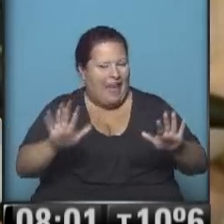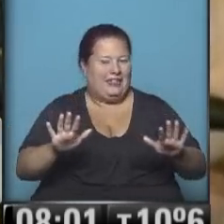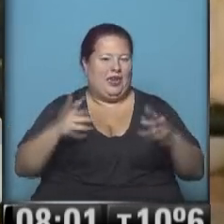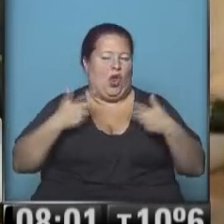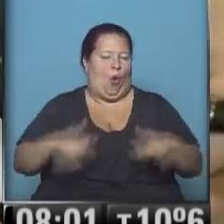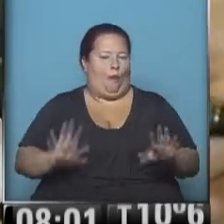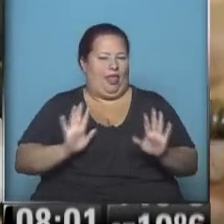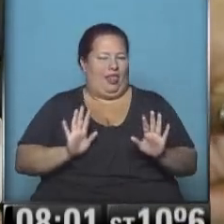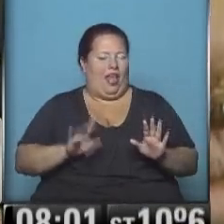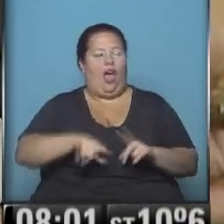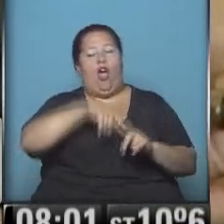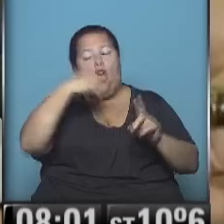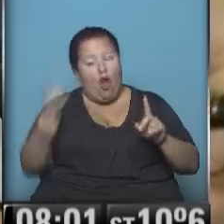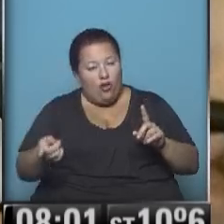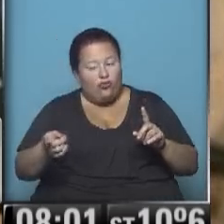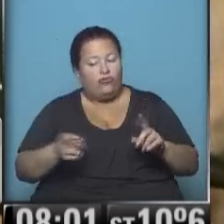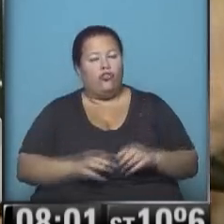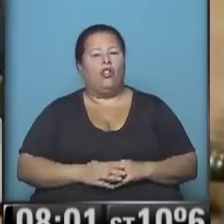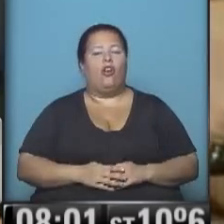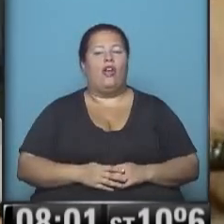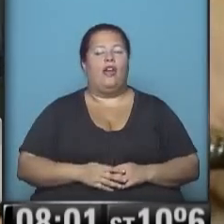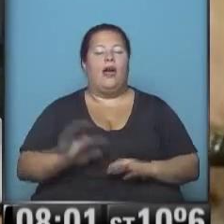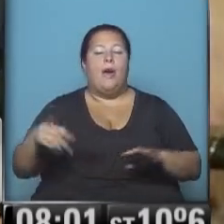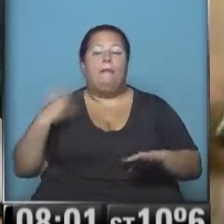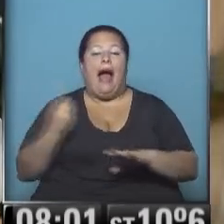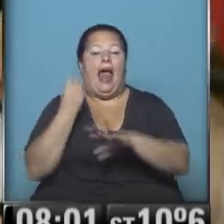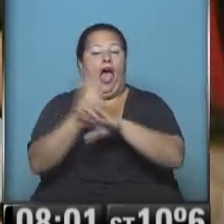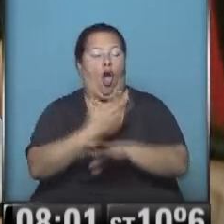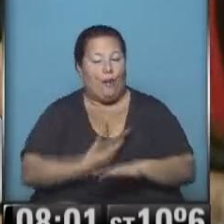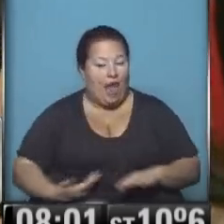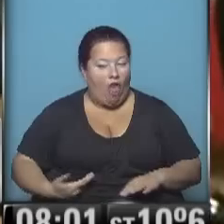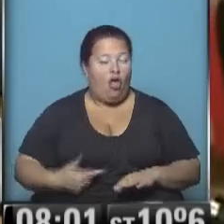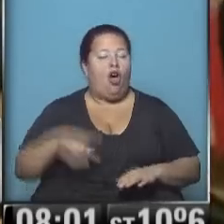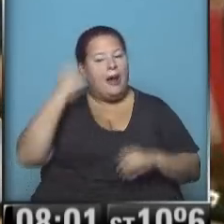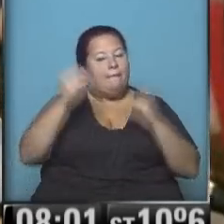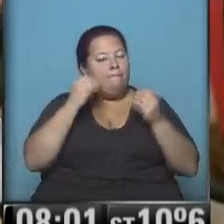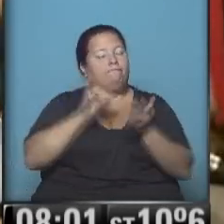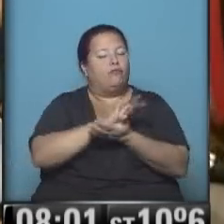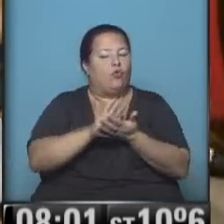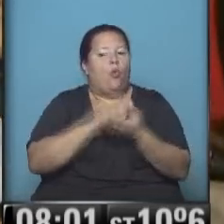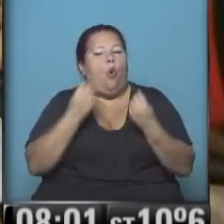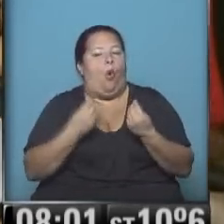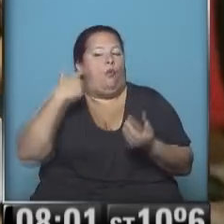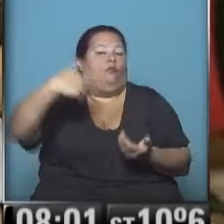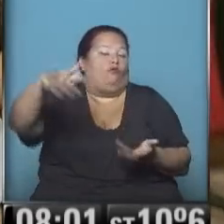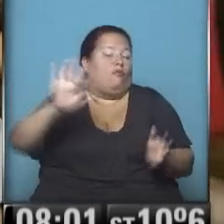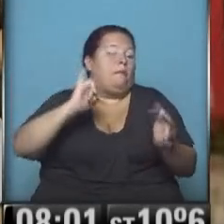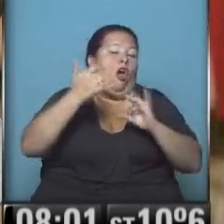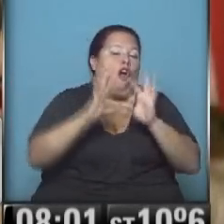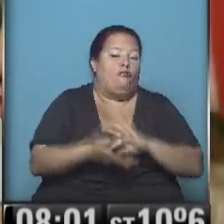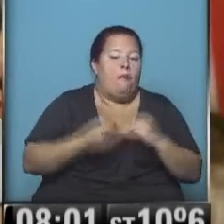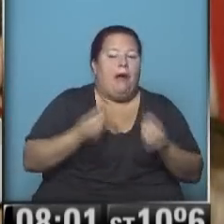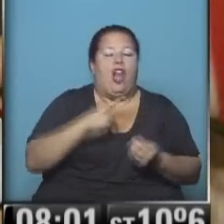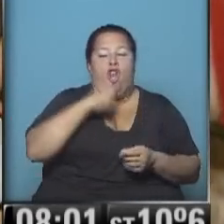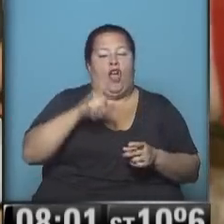baño de humildad. Lo otro, el aspirante a gobernante se llevará la preocupación y verá cómo hace de la mejor manera para